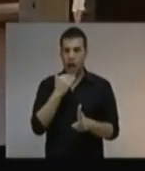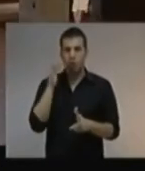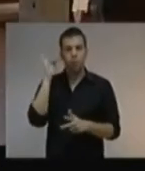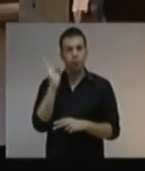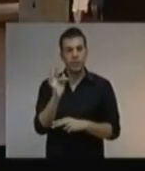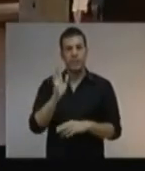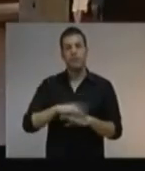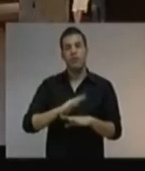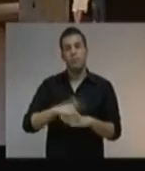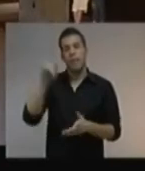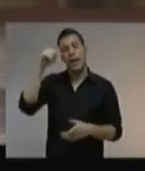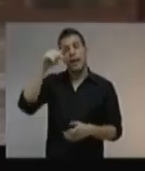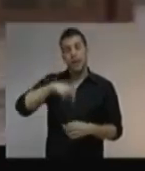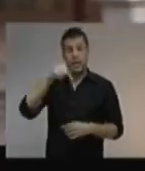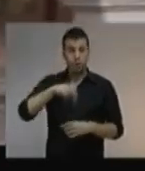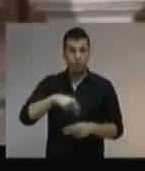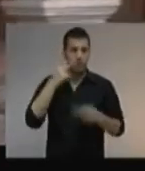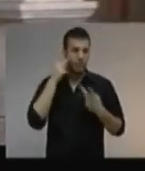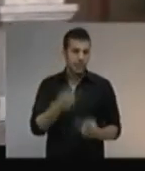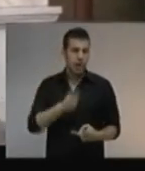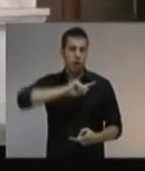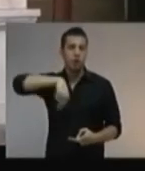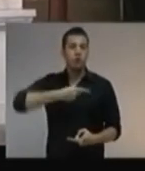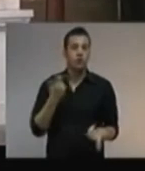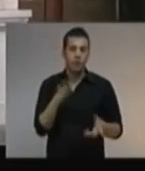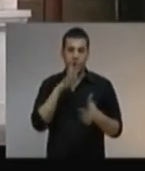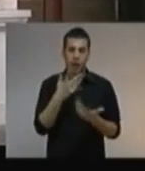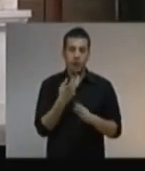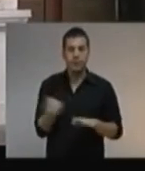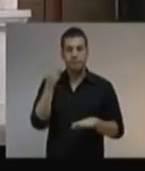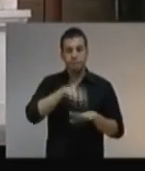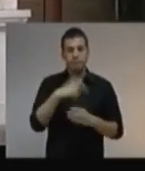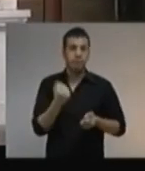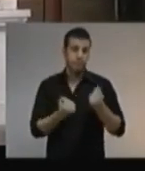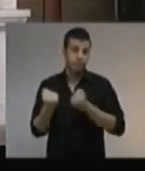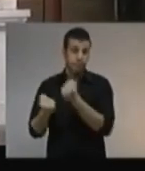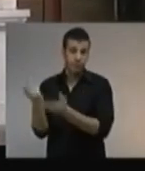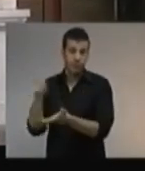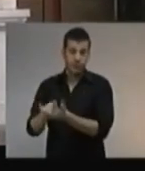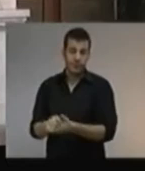opción para tu visita por el sur de la isla. Nosotros emprendemos de nuevo el viaje.